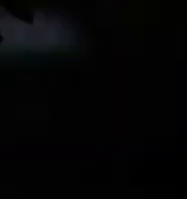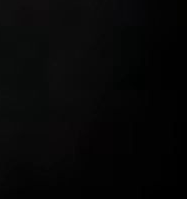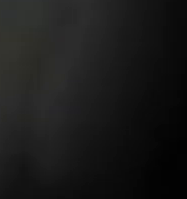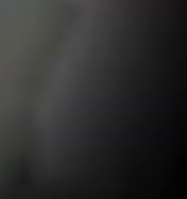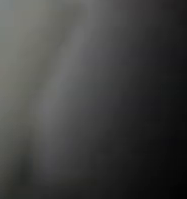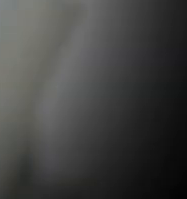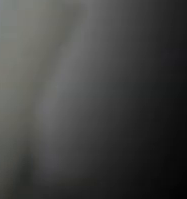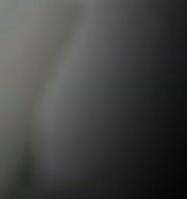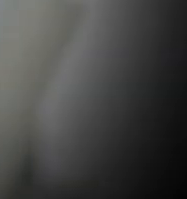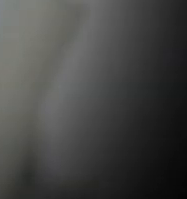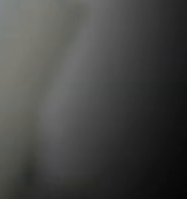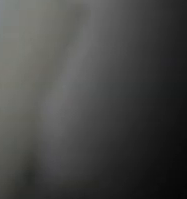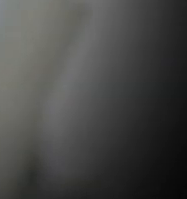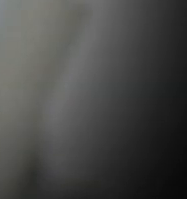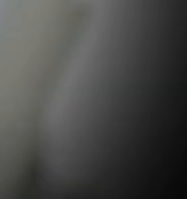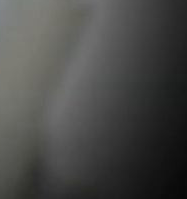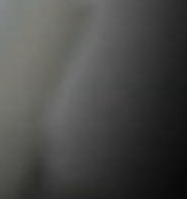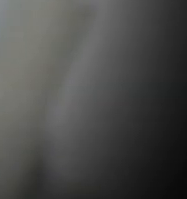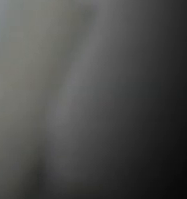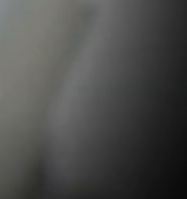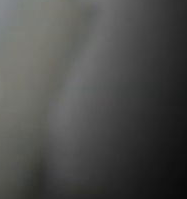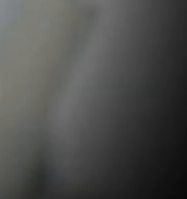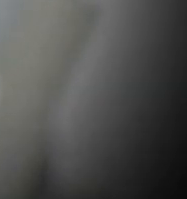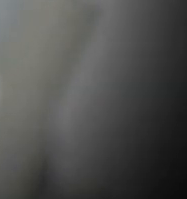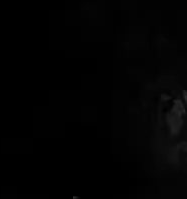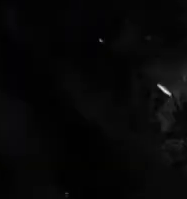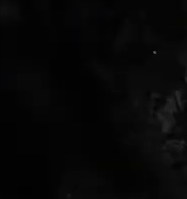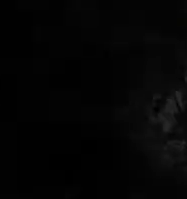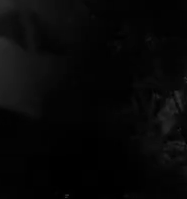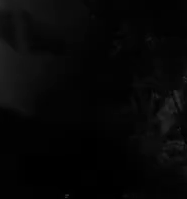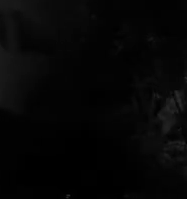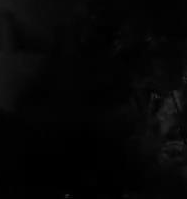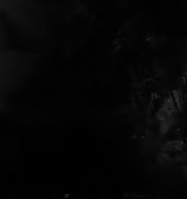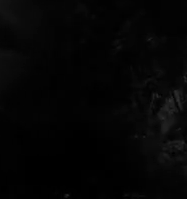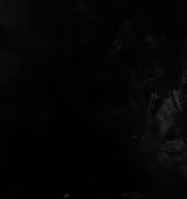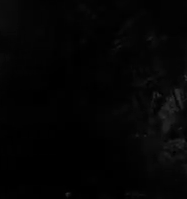¡Comieron con tu abuelita! ¡Ay! ¿Y cómo está?